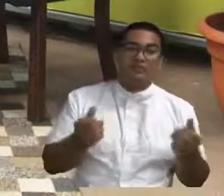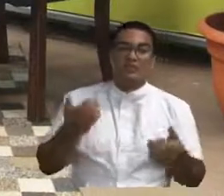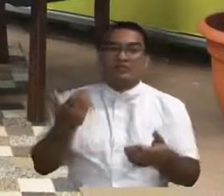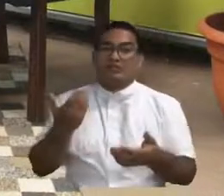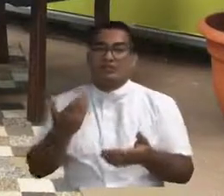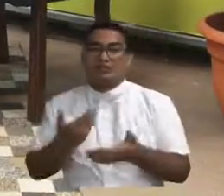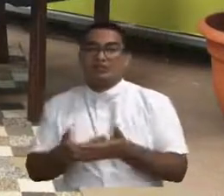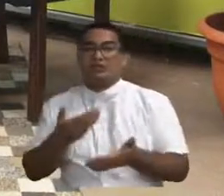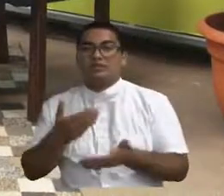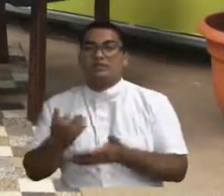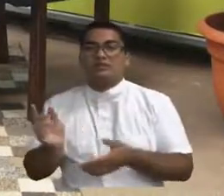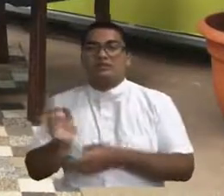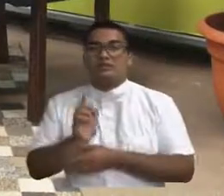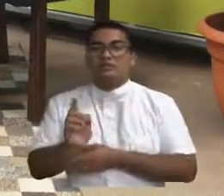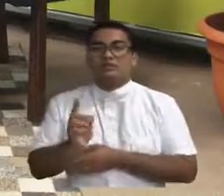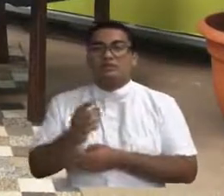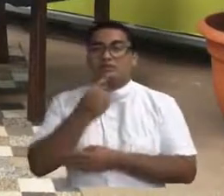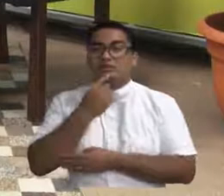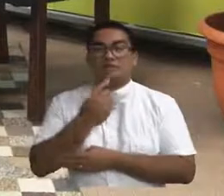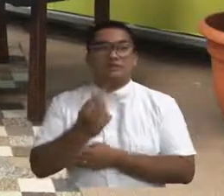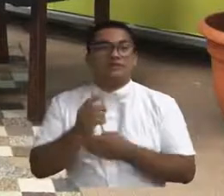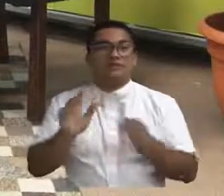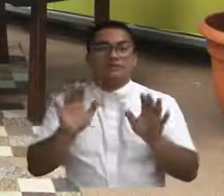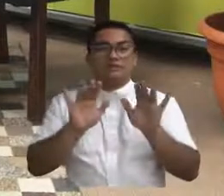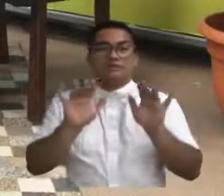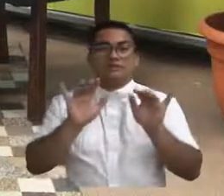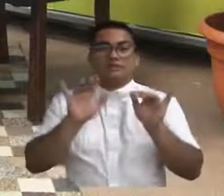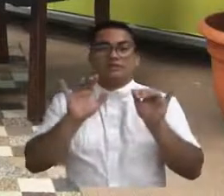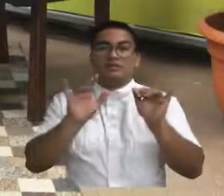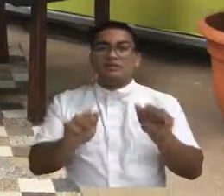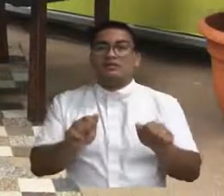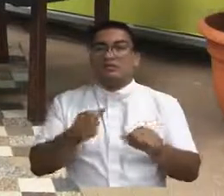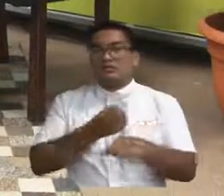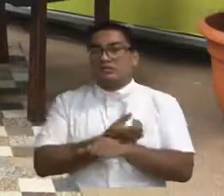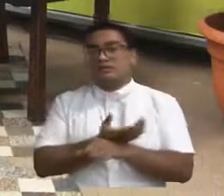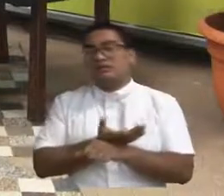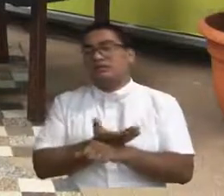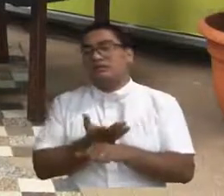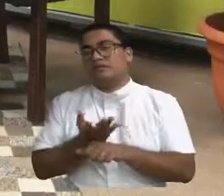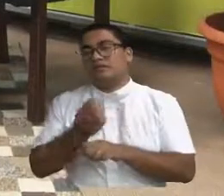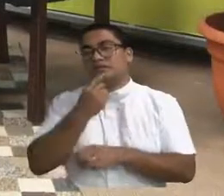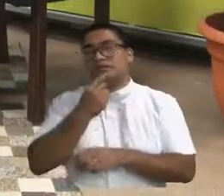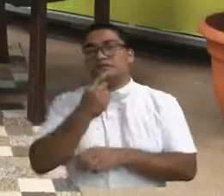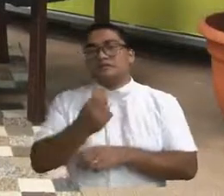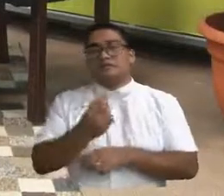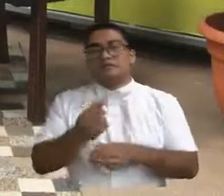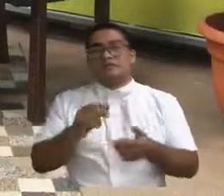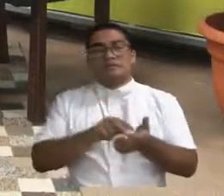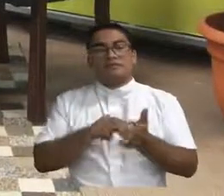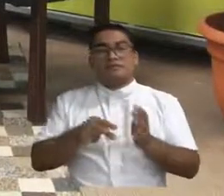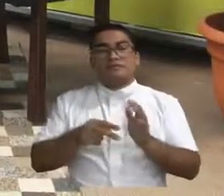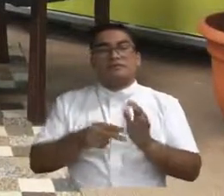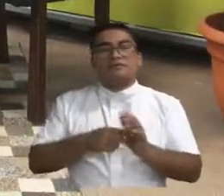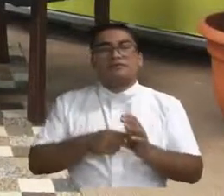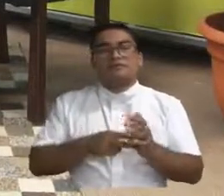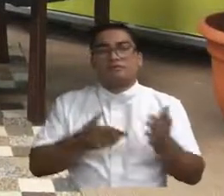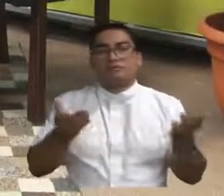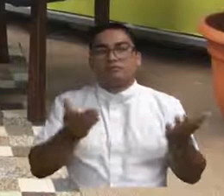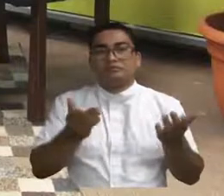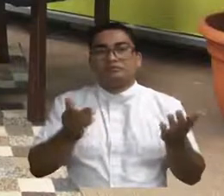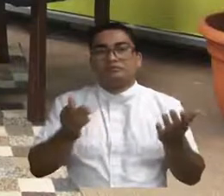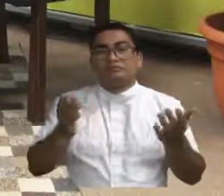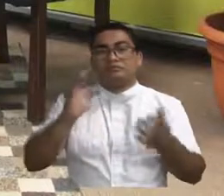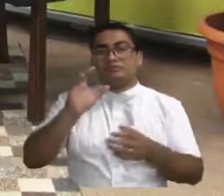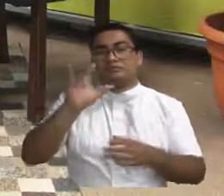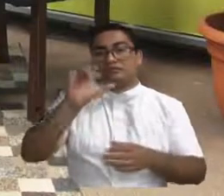recomienda, indiscutiblemente. Vamos ya a la recomendación en medio minuto, doctora. ¿Qué recomienda usted ante este clima,